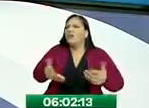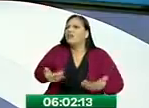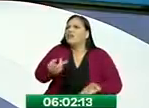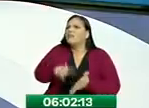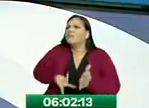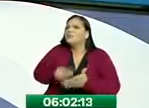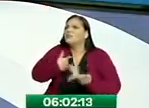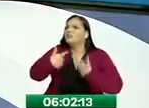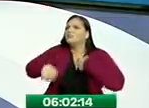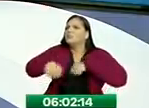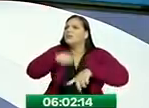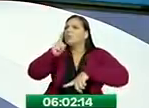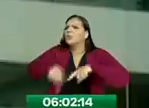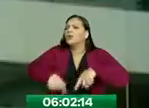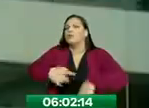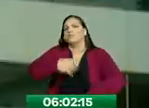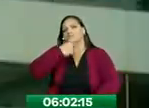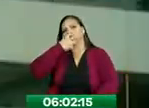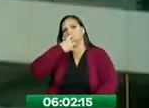judiciales. Veamos.